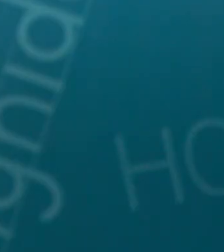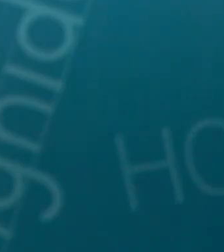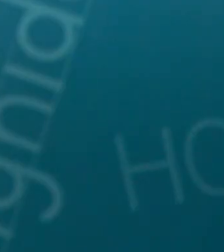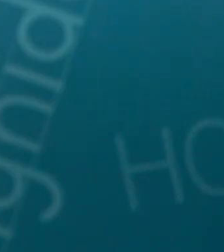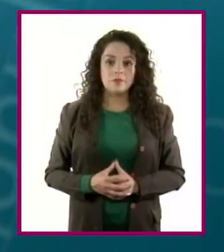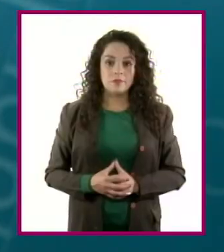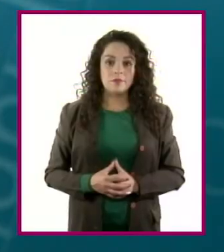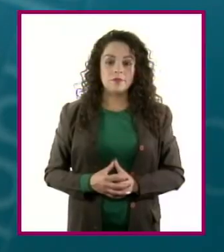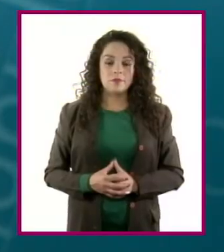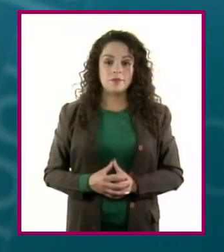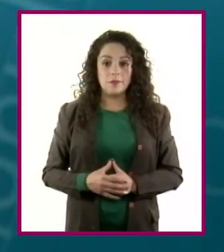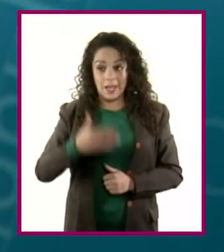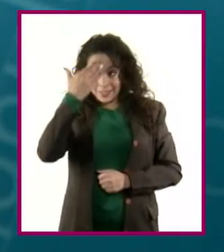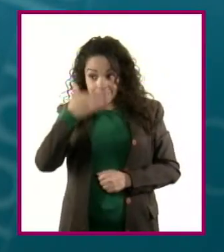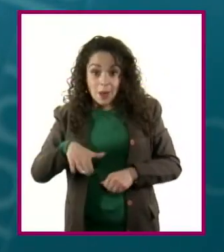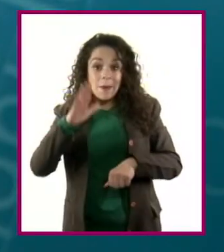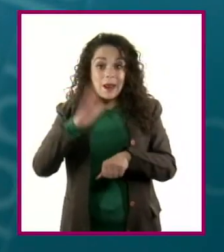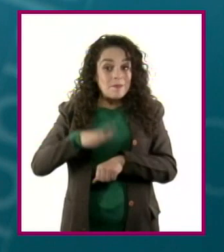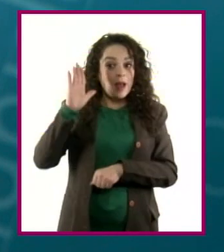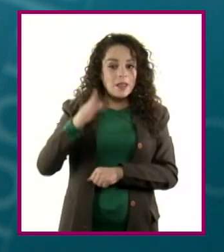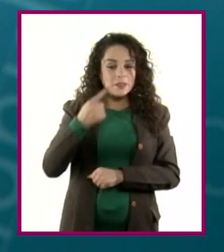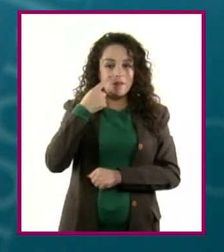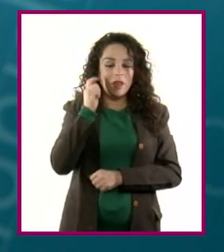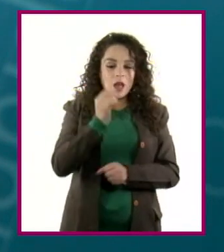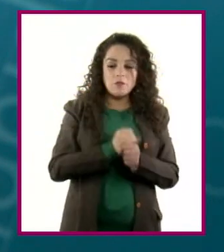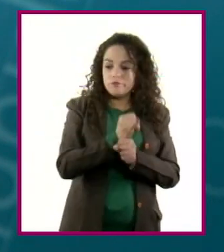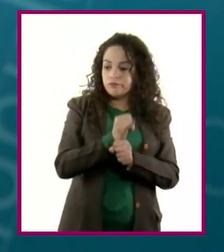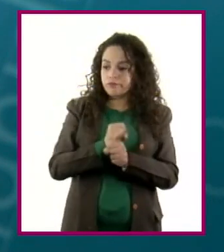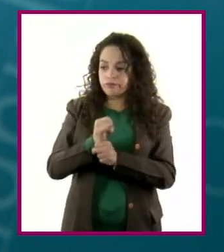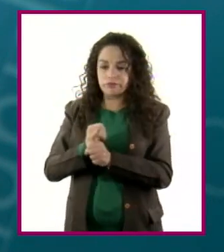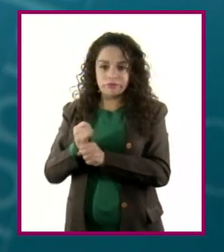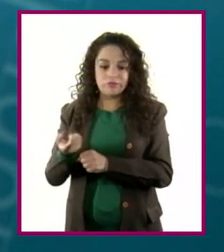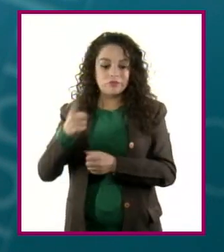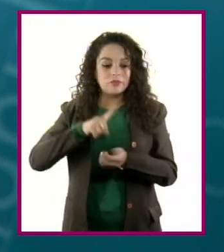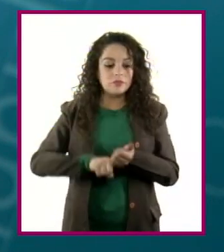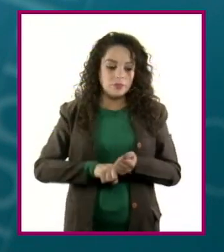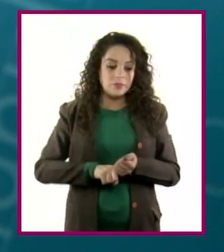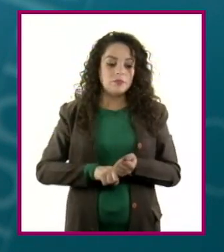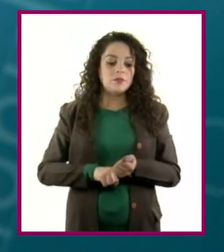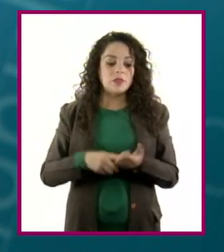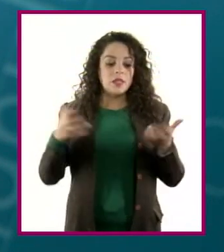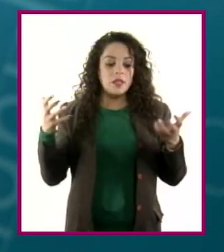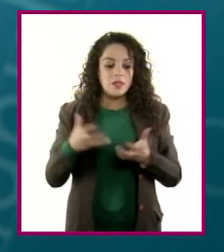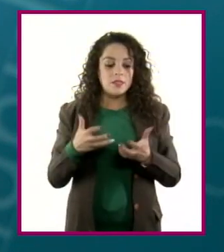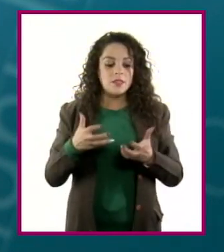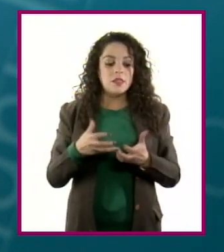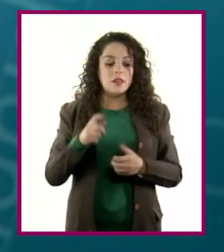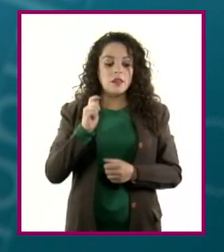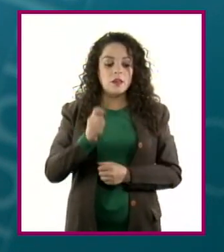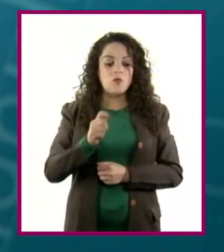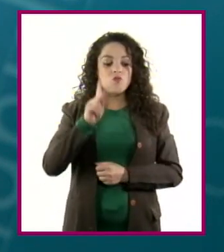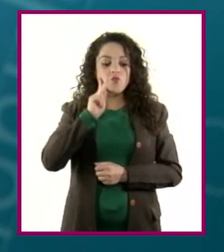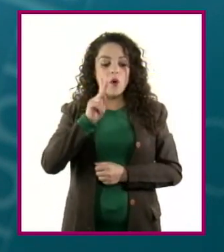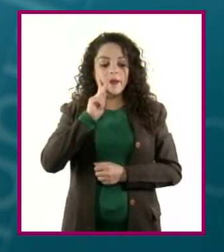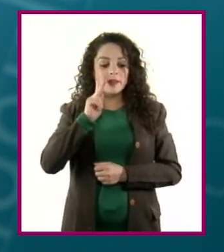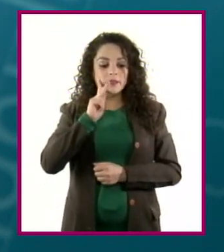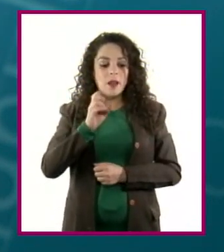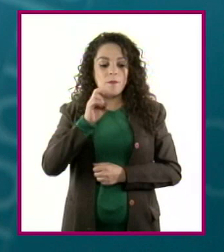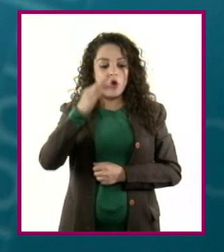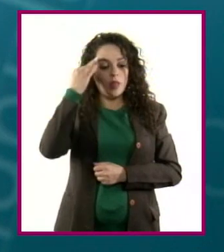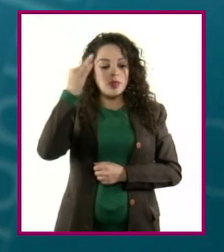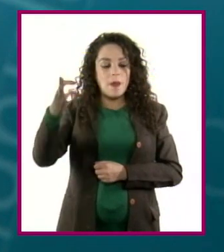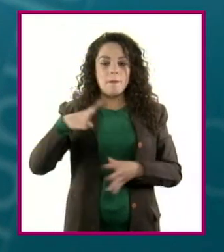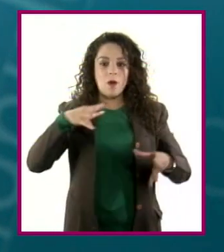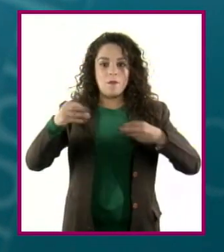Para saber más, retomemos los hallazgos de Voces 19 en la investigación realizada a partir de una muestra durante la pandemia en